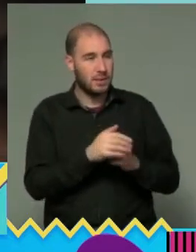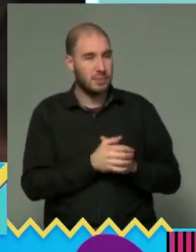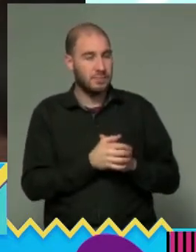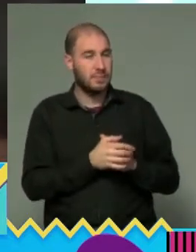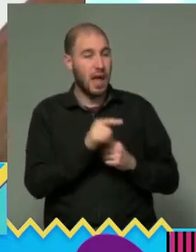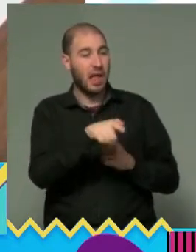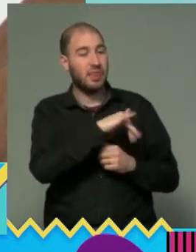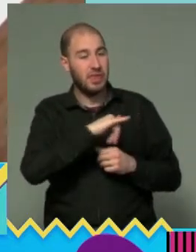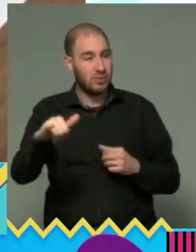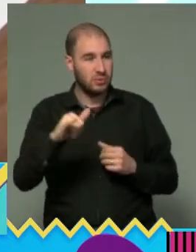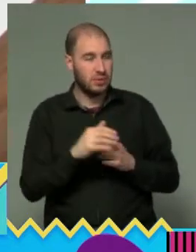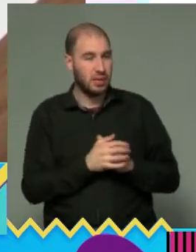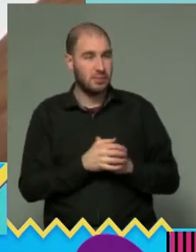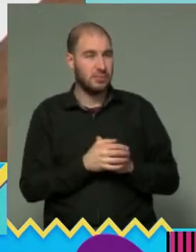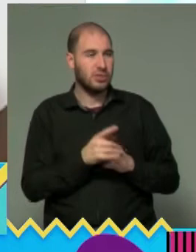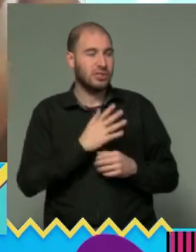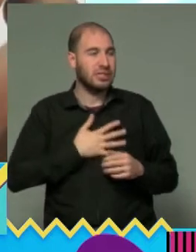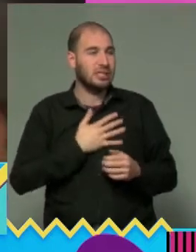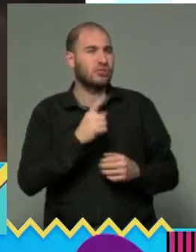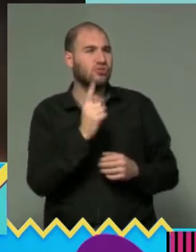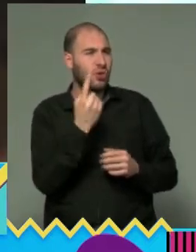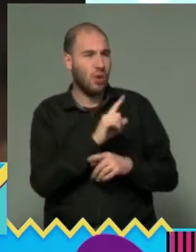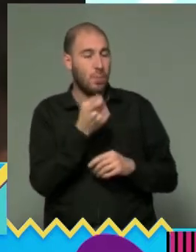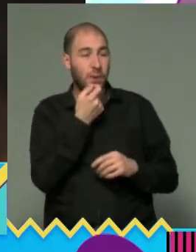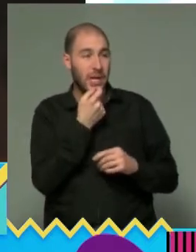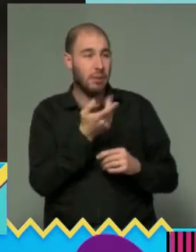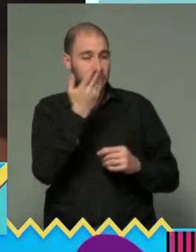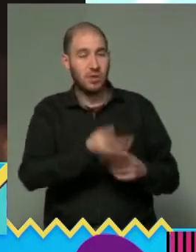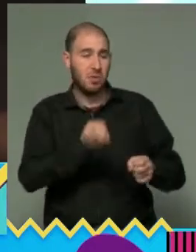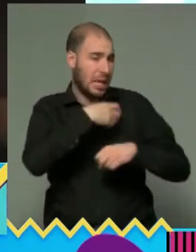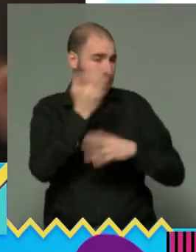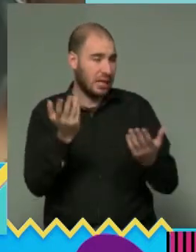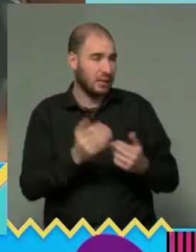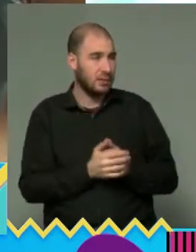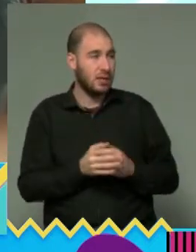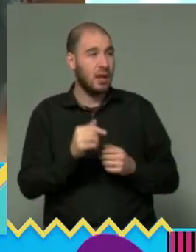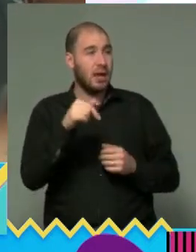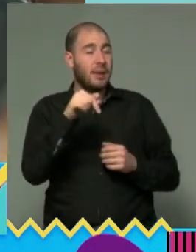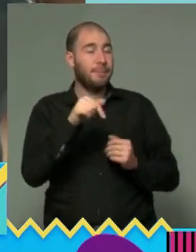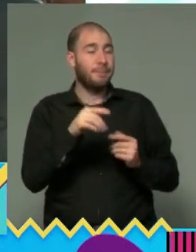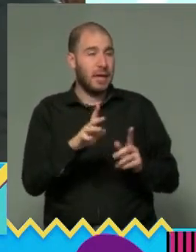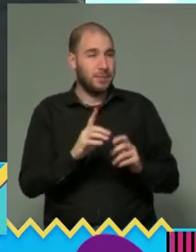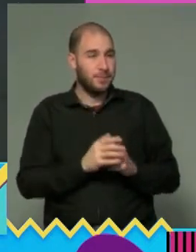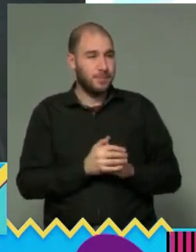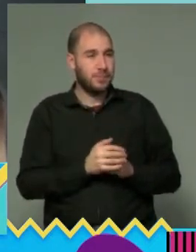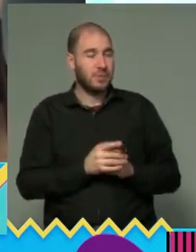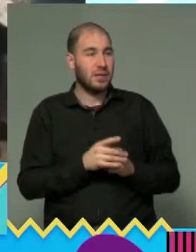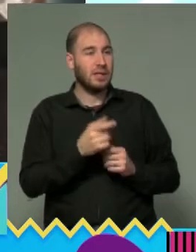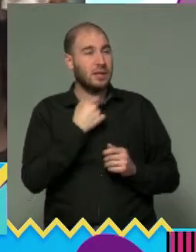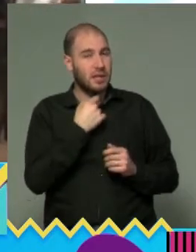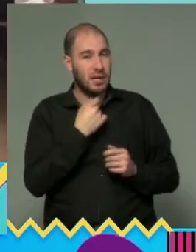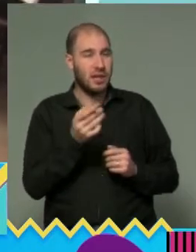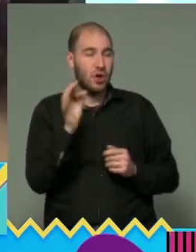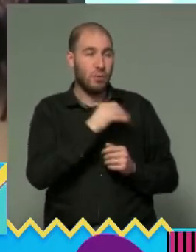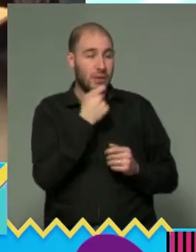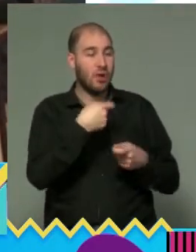hacer una denuncia y no sienta la soledad, como le pasaría a cualquier persona. Bien. Obviamente que se intenta, o por lo menos